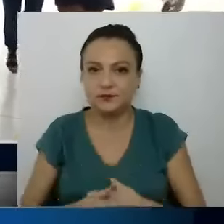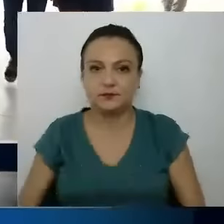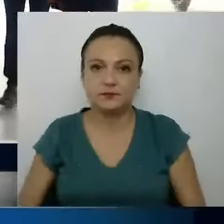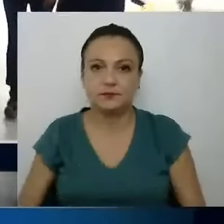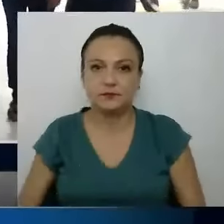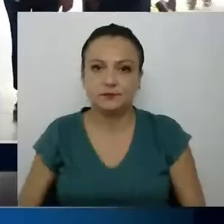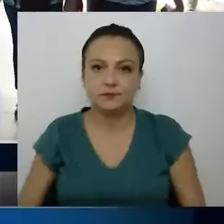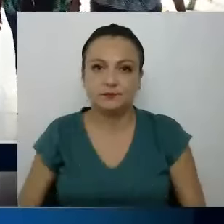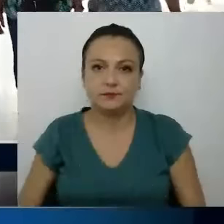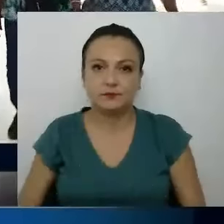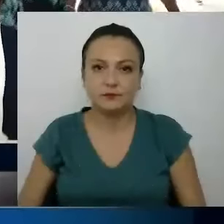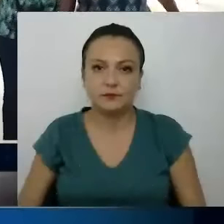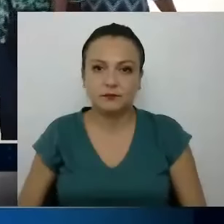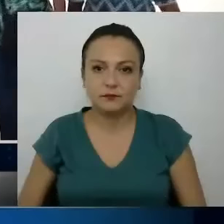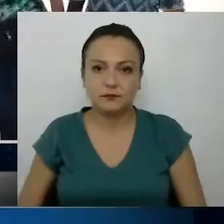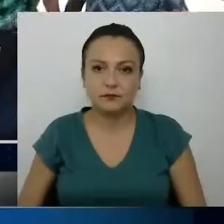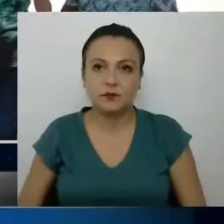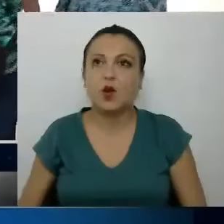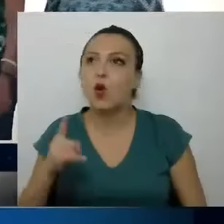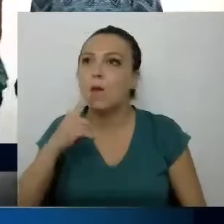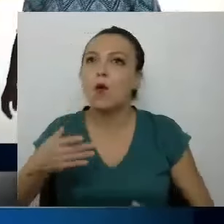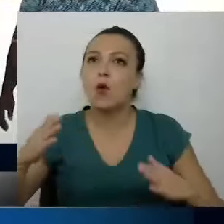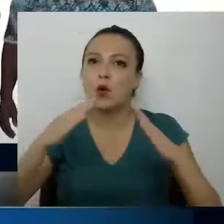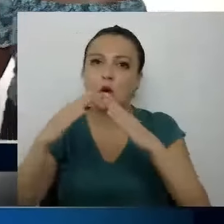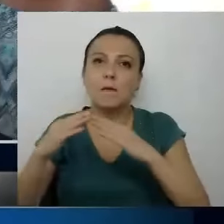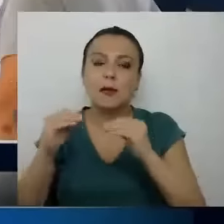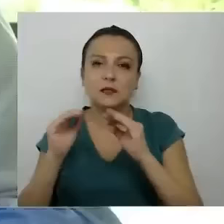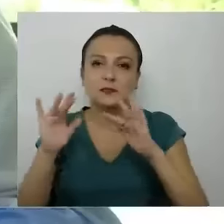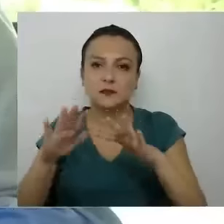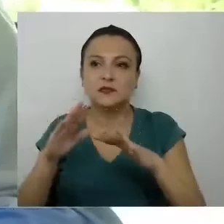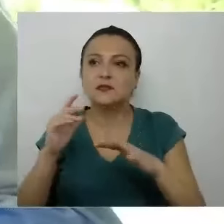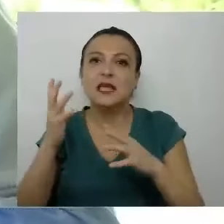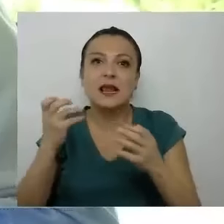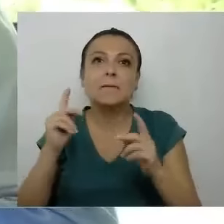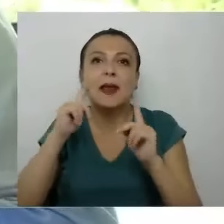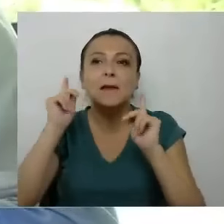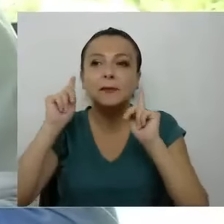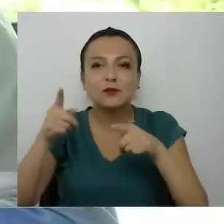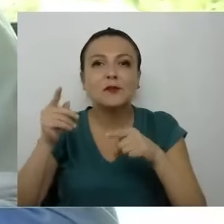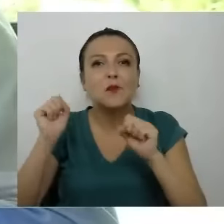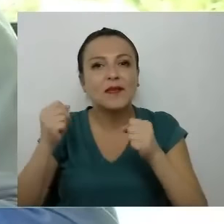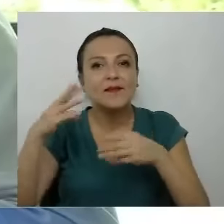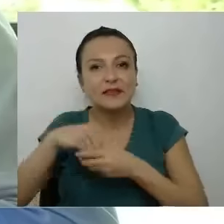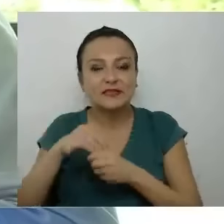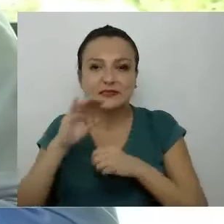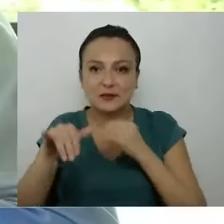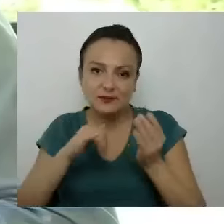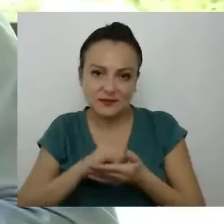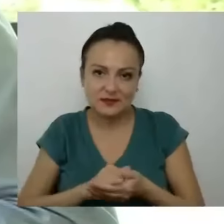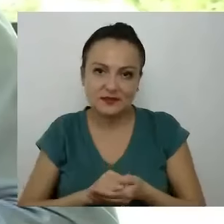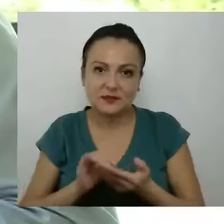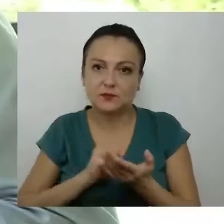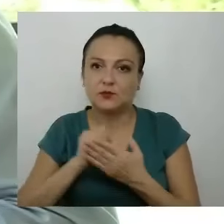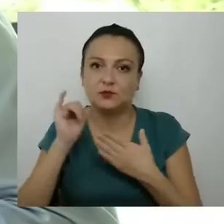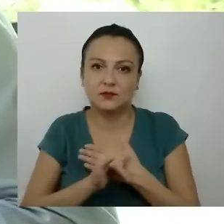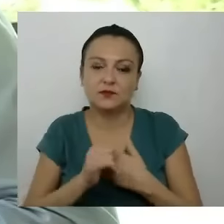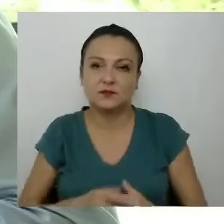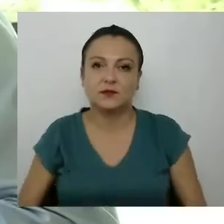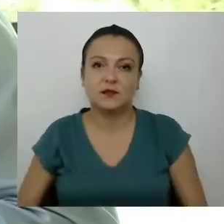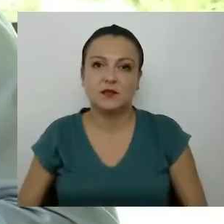como en el campo del urbanismo, el repoblamiento de San José, Estoy hablando de proyectos en el campo